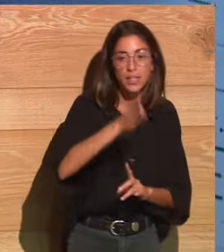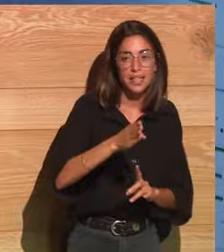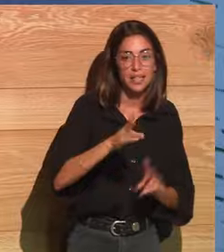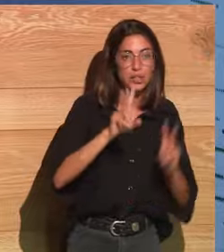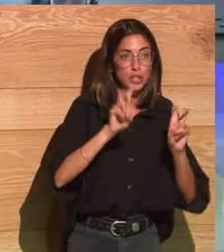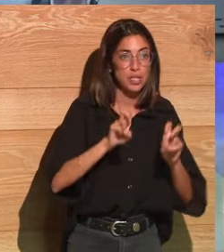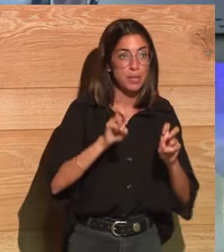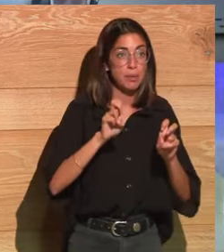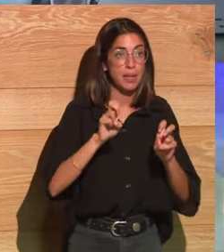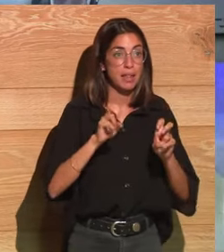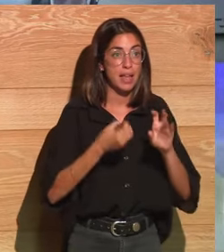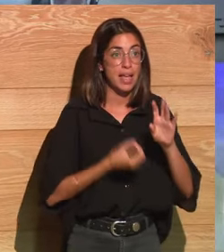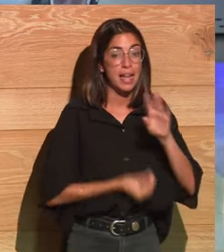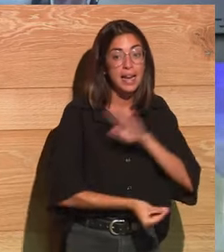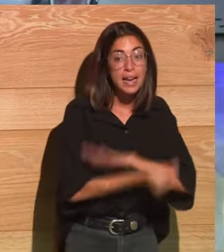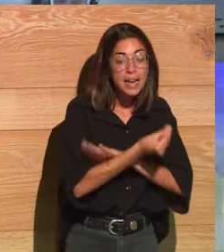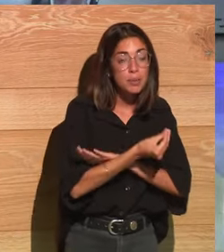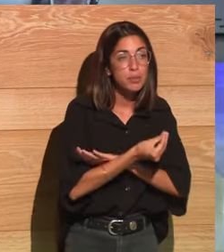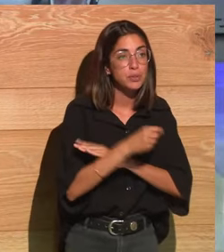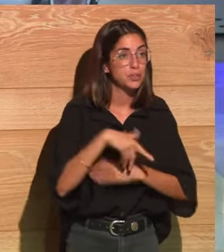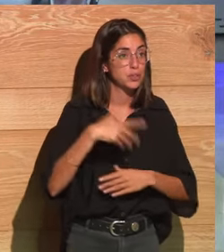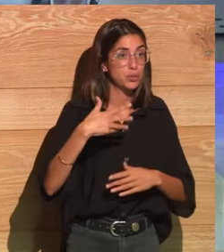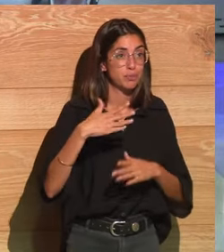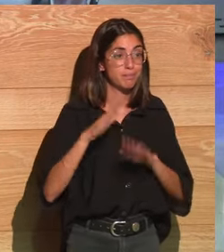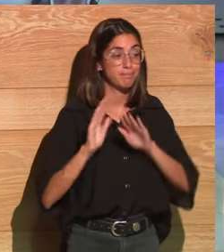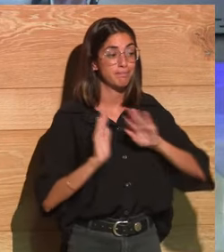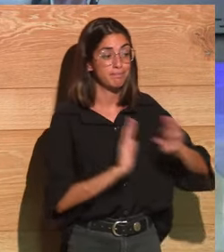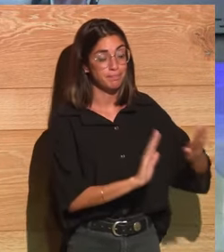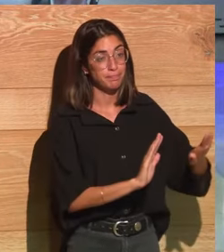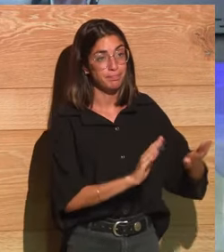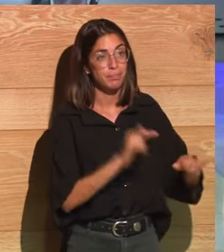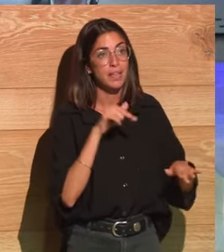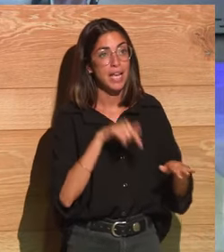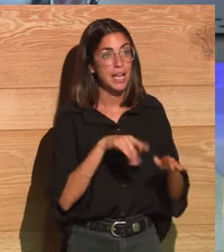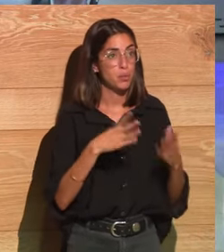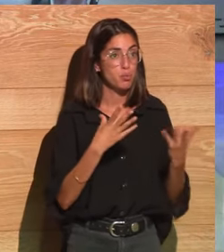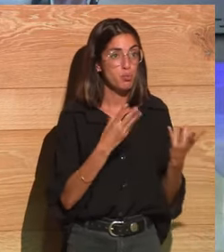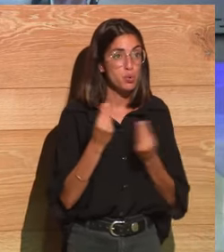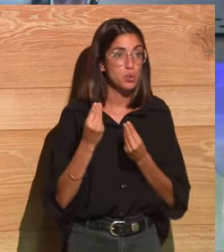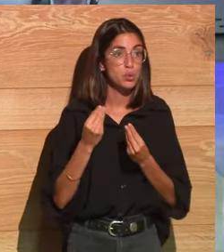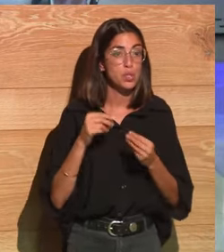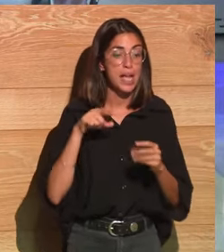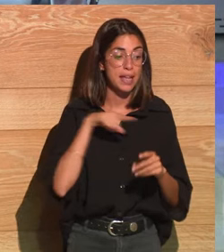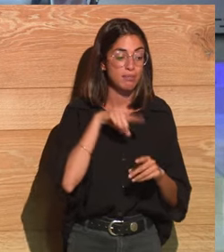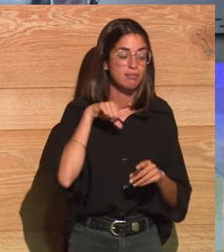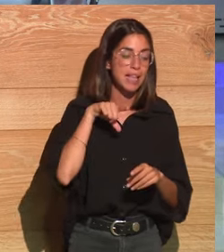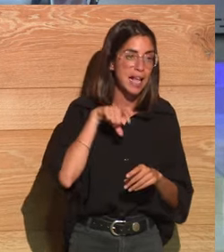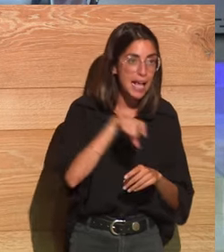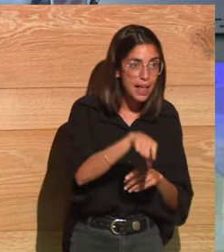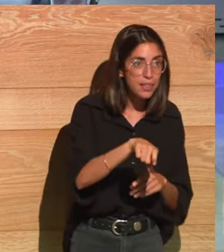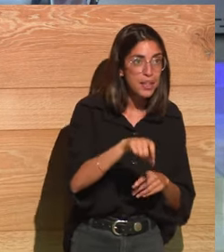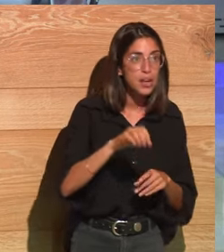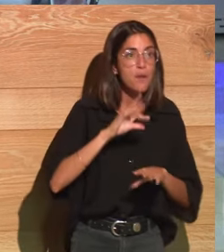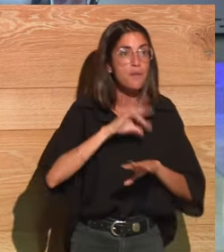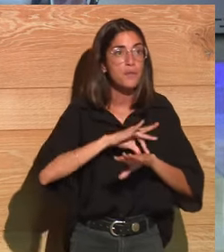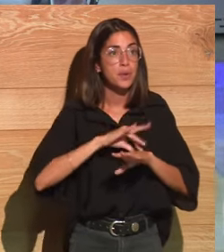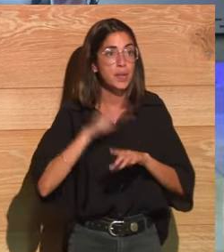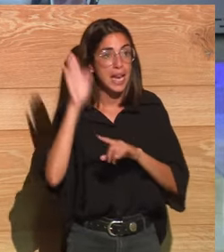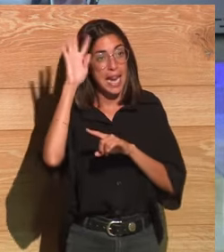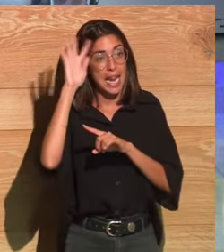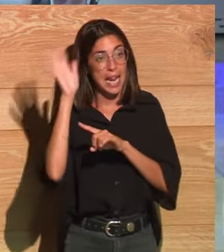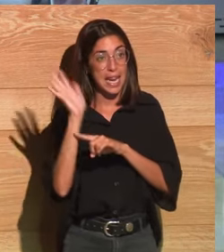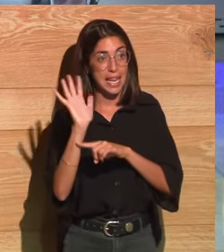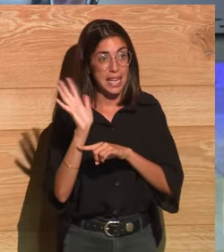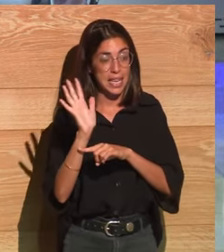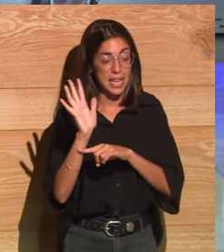reproducción, se queda ahí colgando, ¿no? Y ahí vienen muchos cuadros. Viene pues el cáncer, vienen las enfermedades